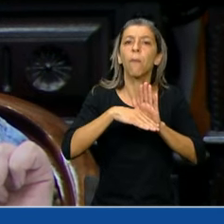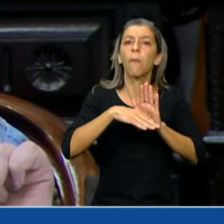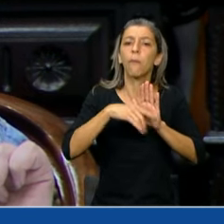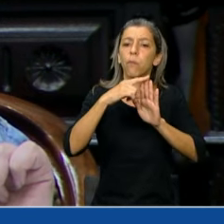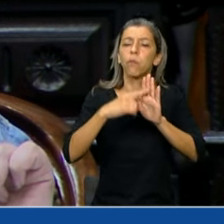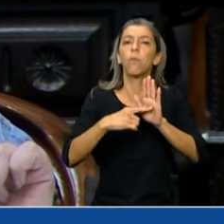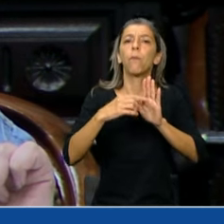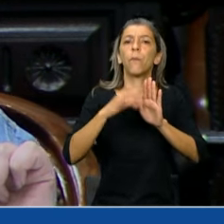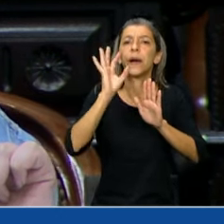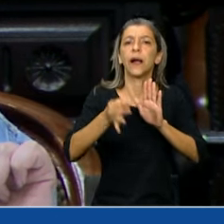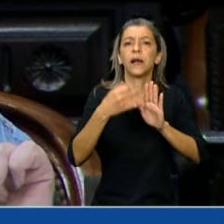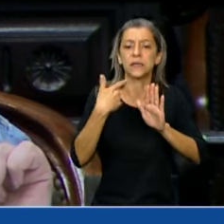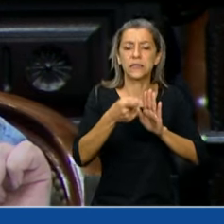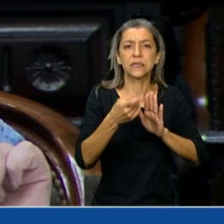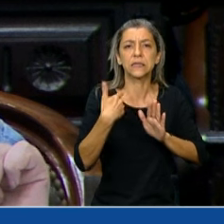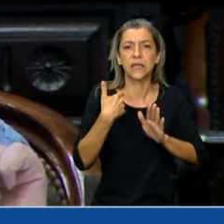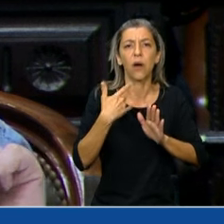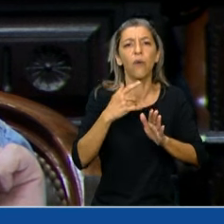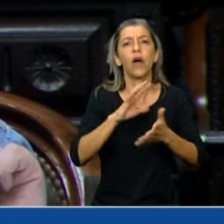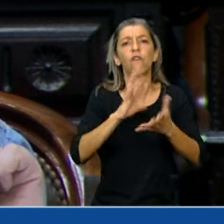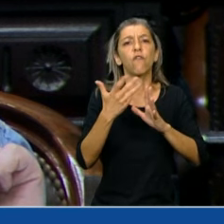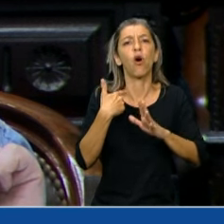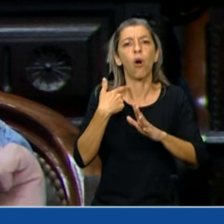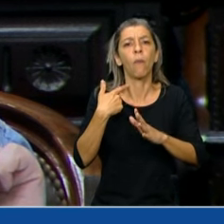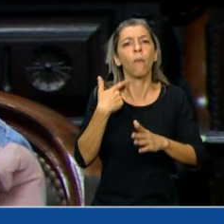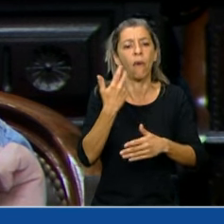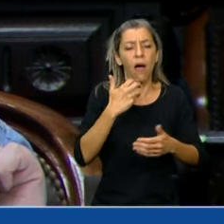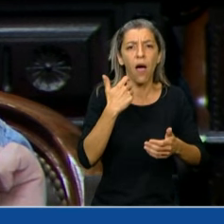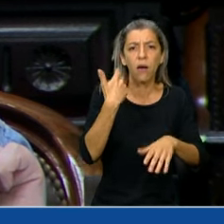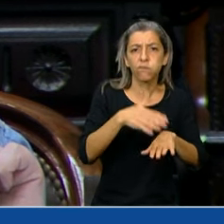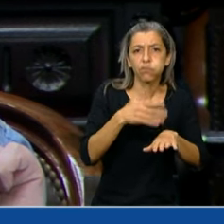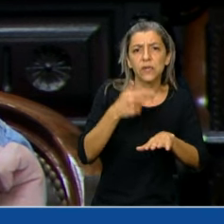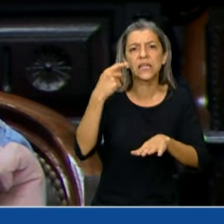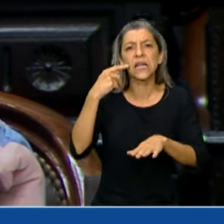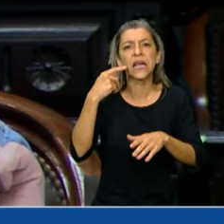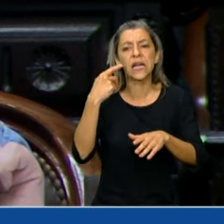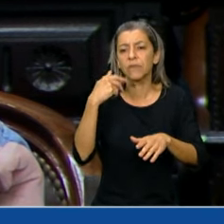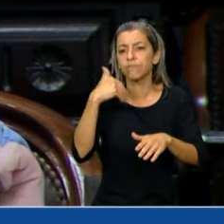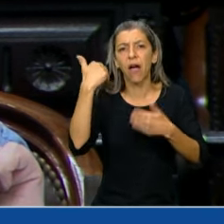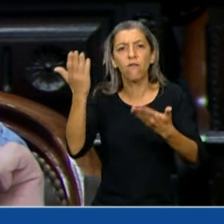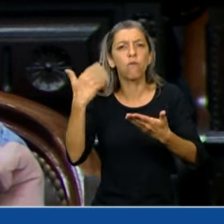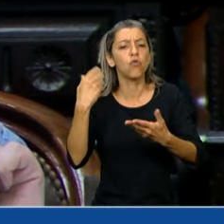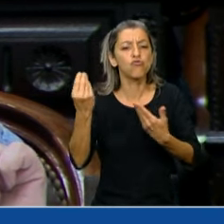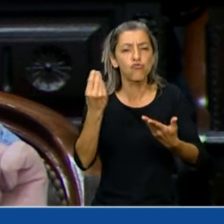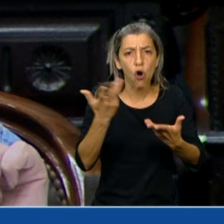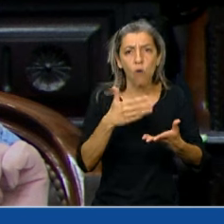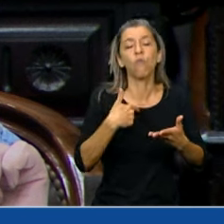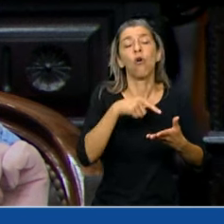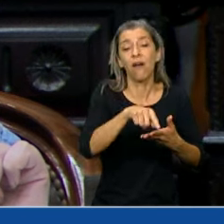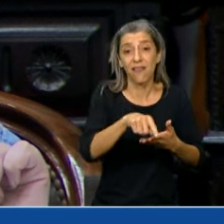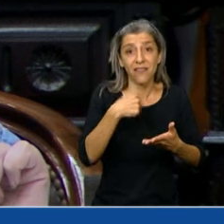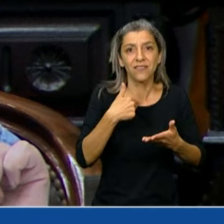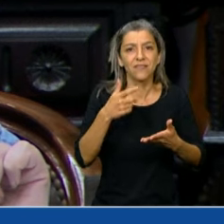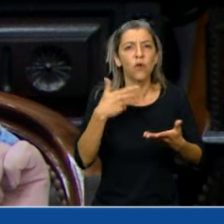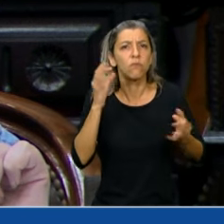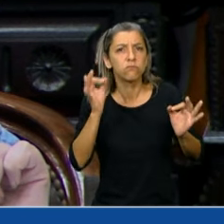de la oferta Nacional del calzado tal programa se crea a los fines de generar el marco de oportunidades necesario para la modernización y expansión